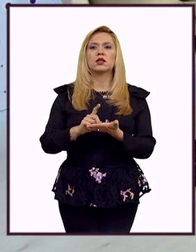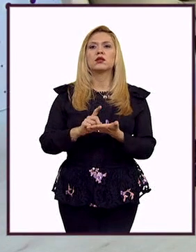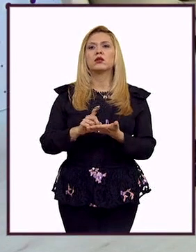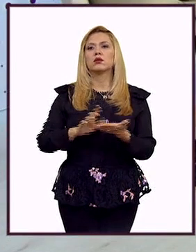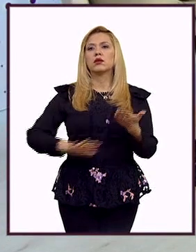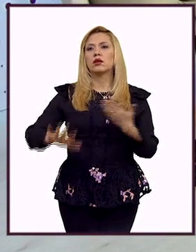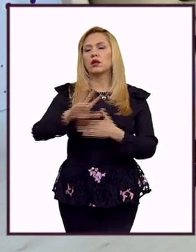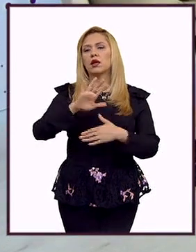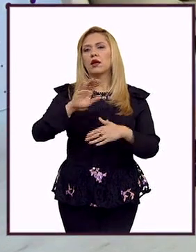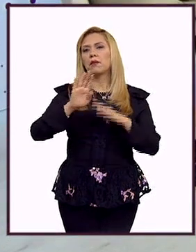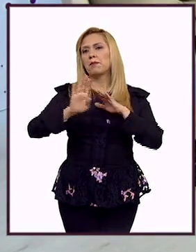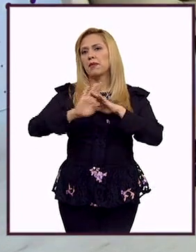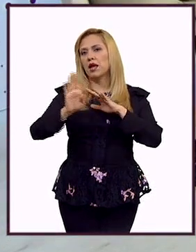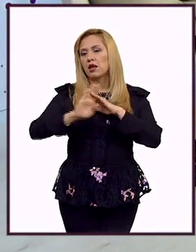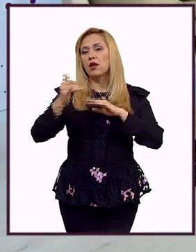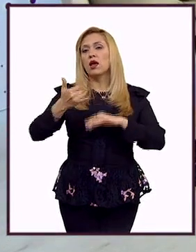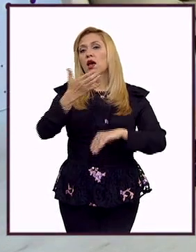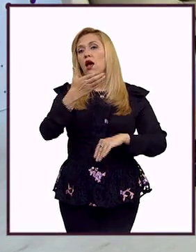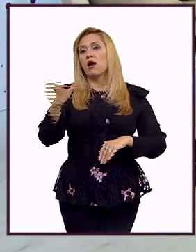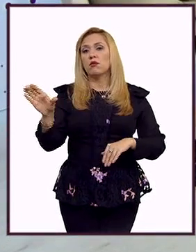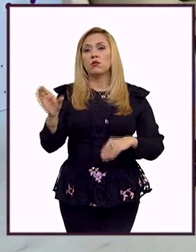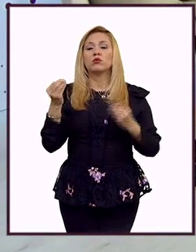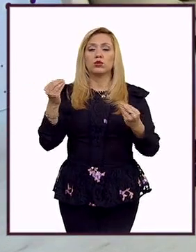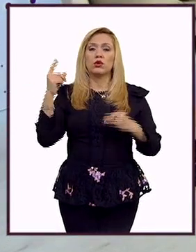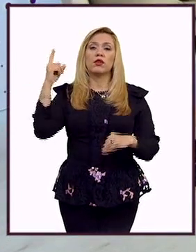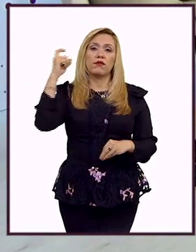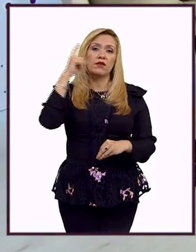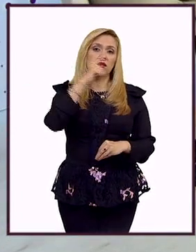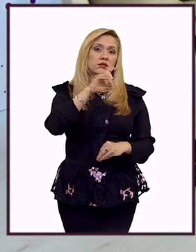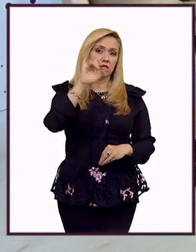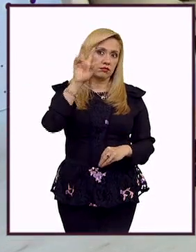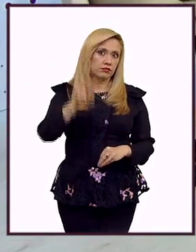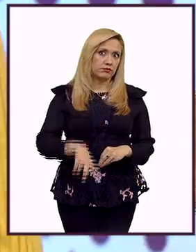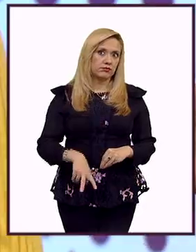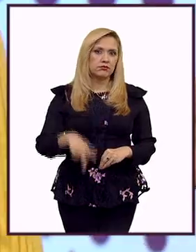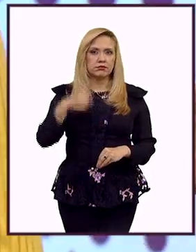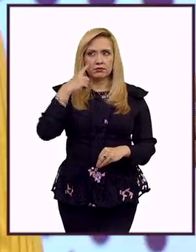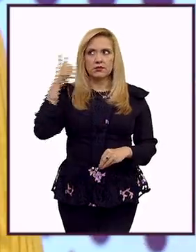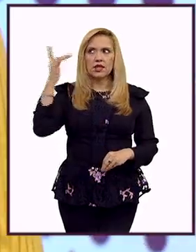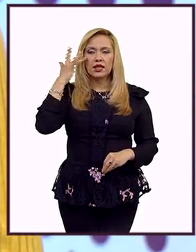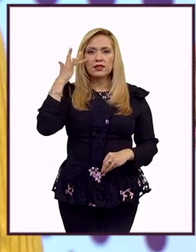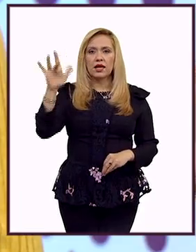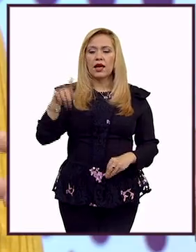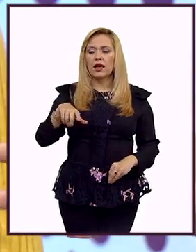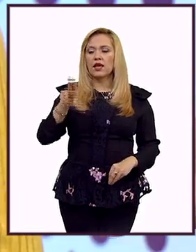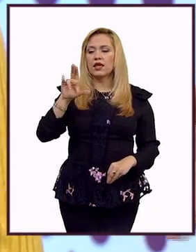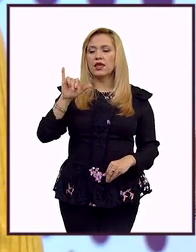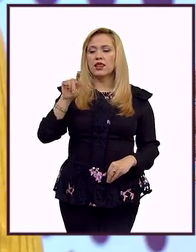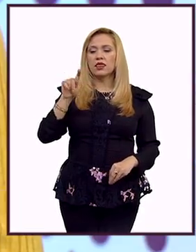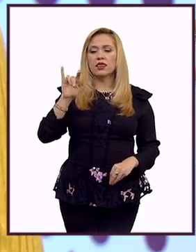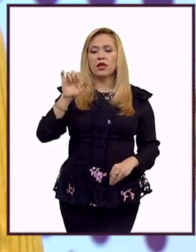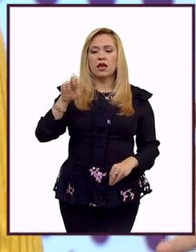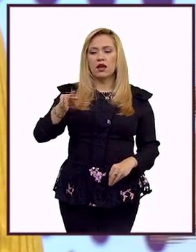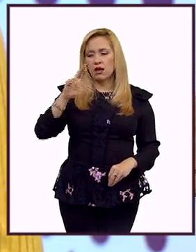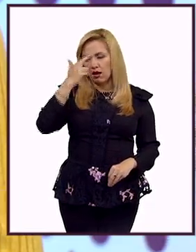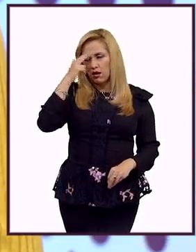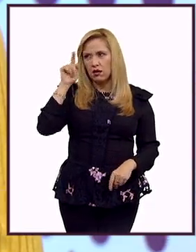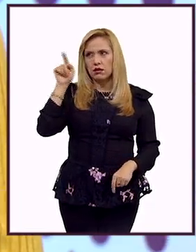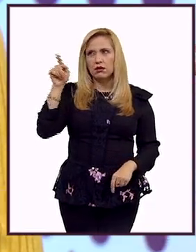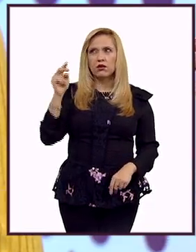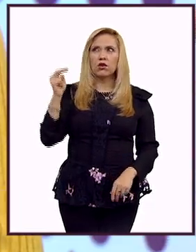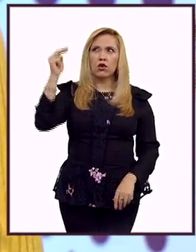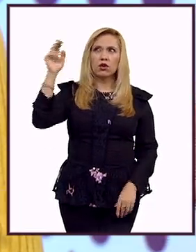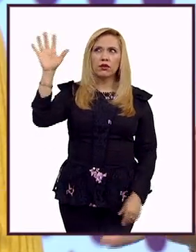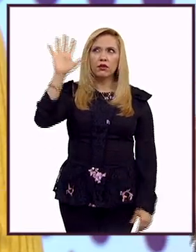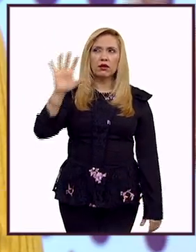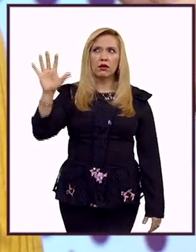contexto migratorio y en el contexto del campo es mucho más complicado ejercerlos, y el caso de San Quintín nos parece muy emblemático, ¿no? Por lo menos en el norte del